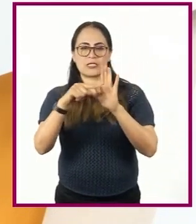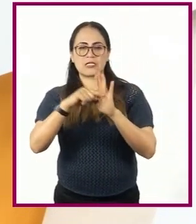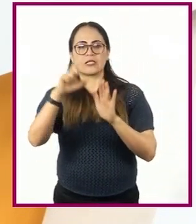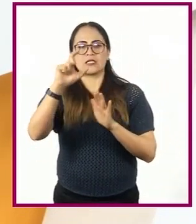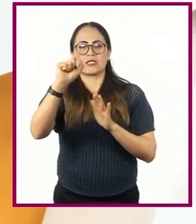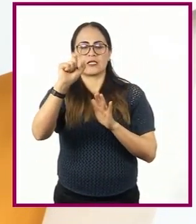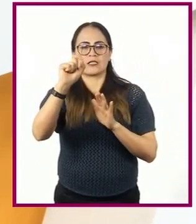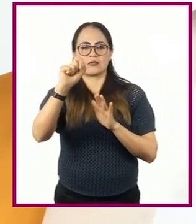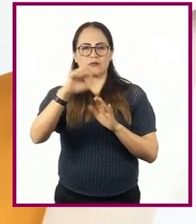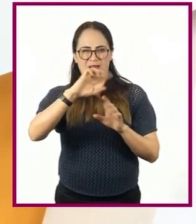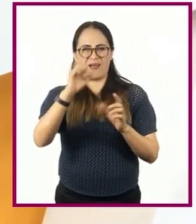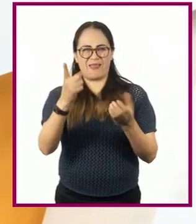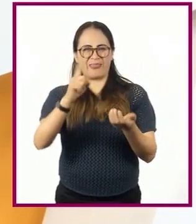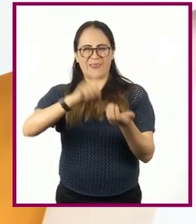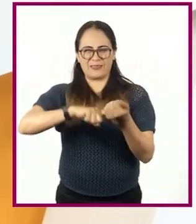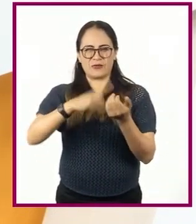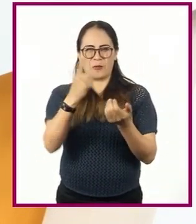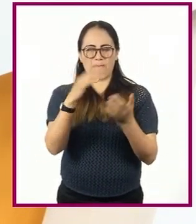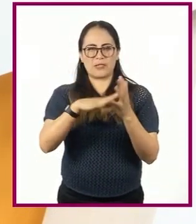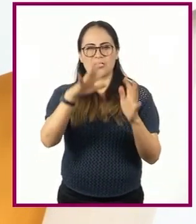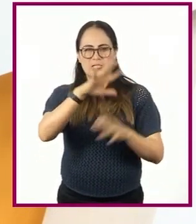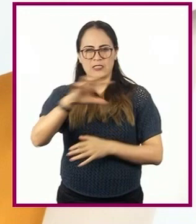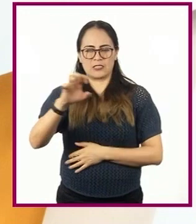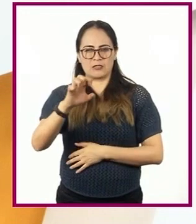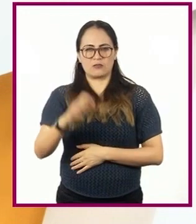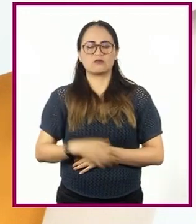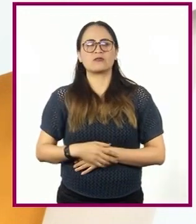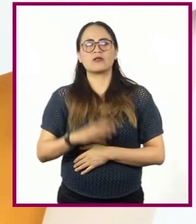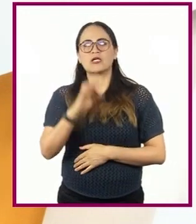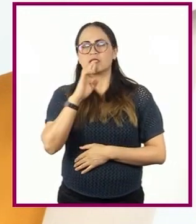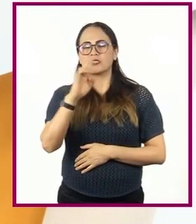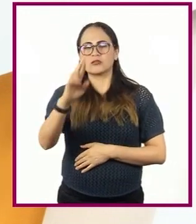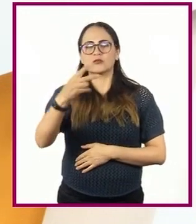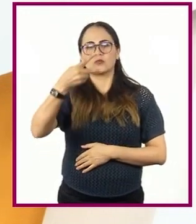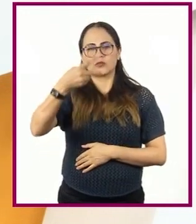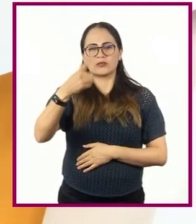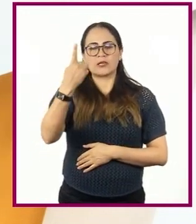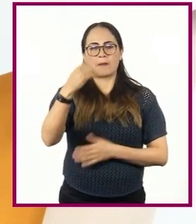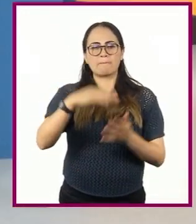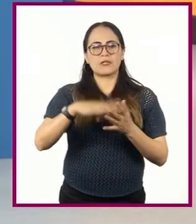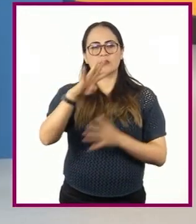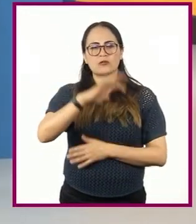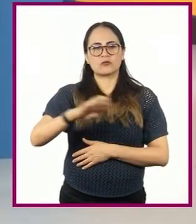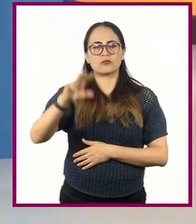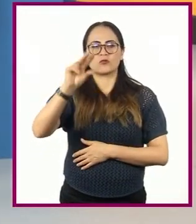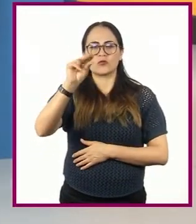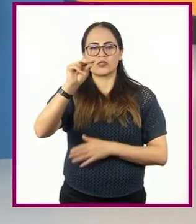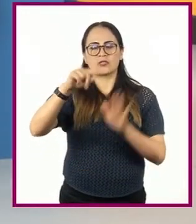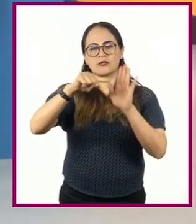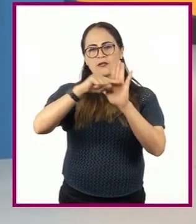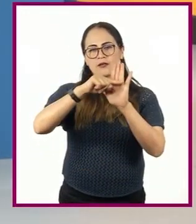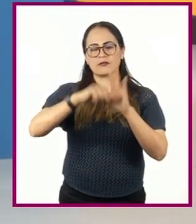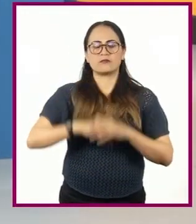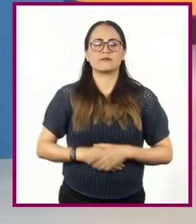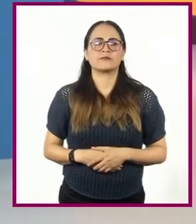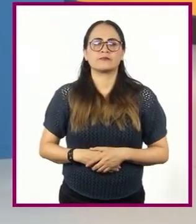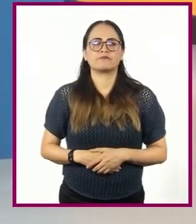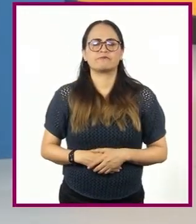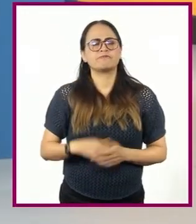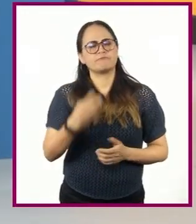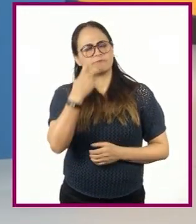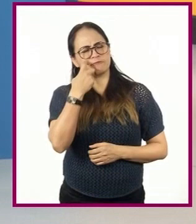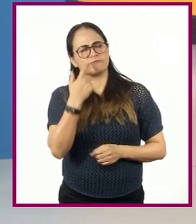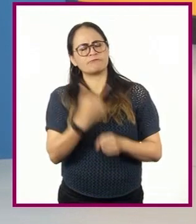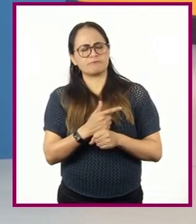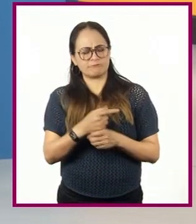contenido en 1500 negativo, quedando 1480 negativo. Aquí, nuestro sentido